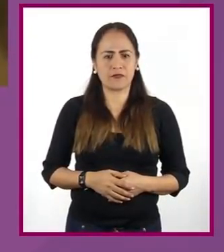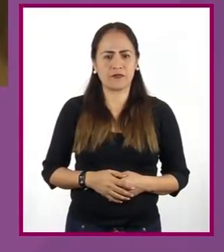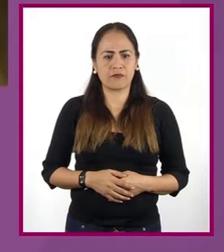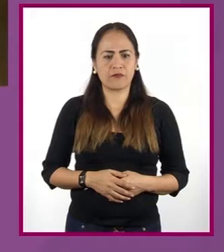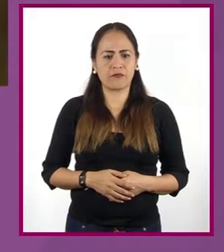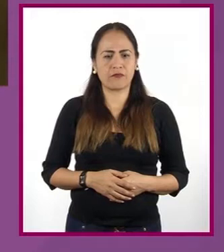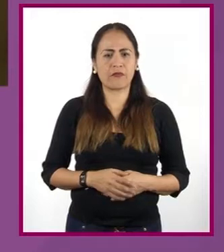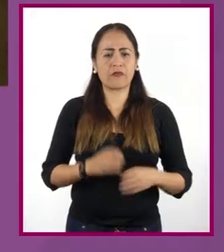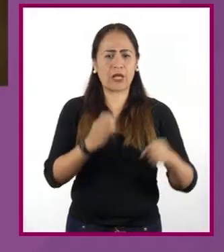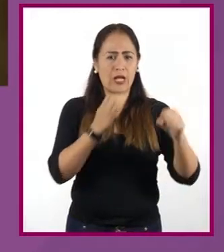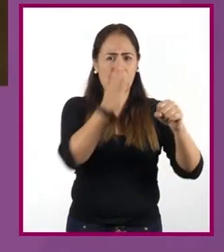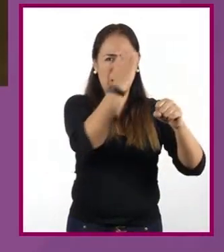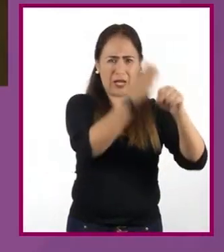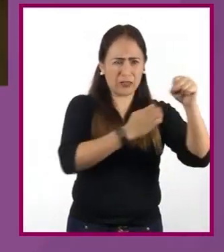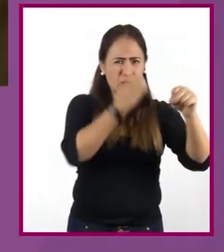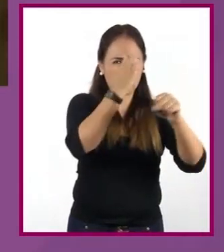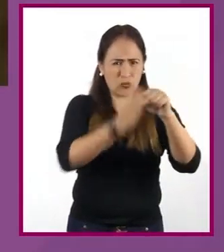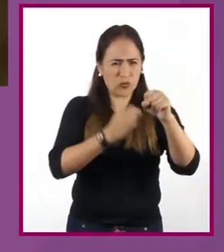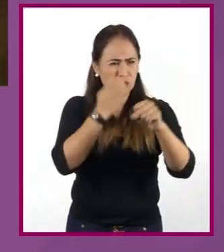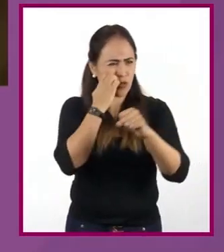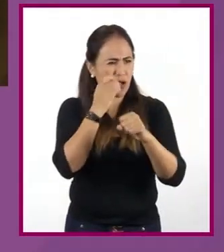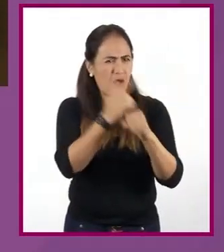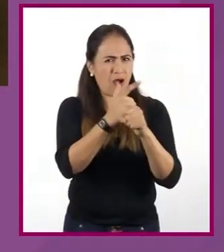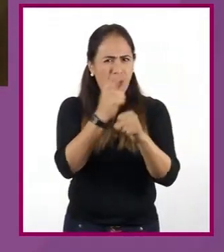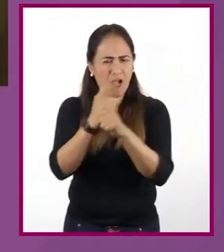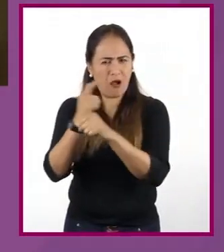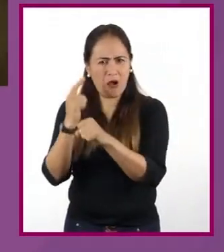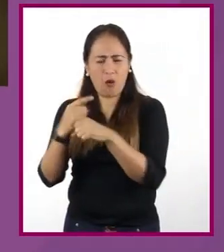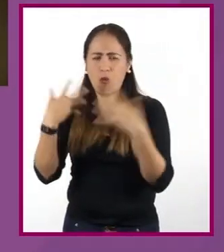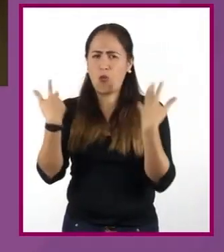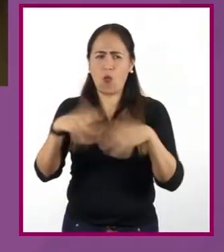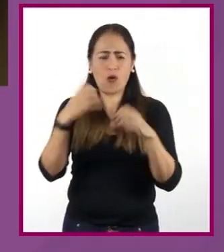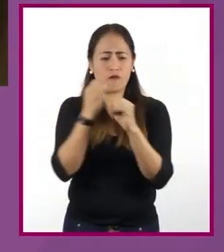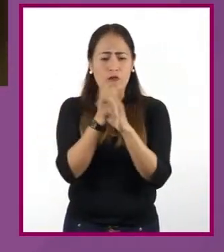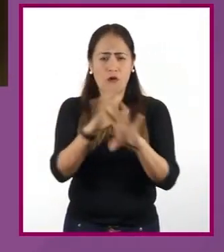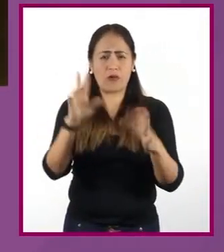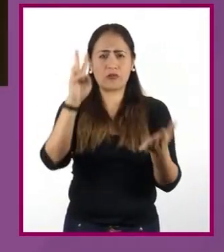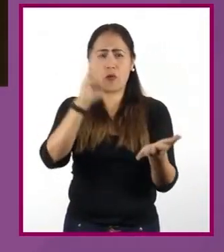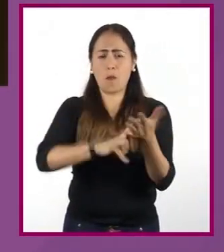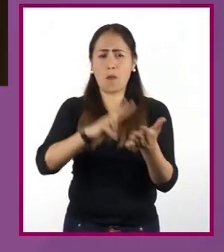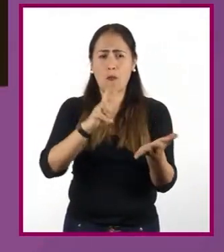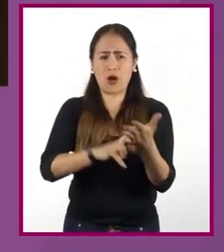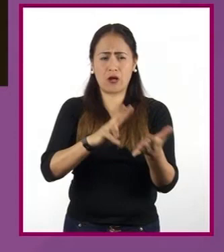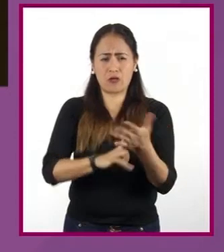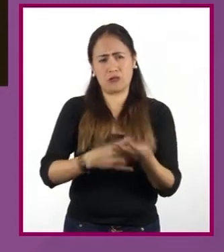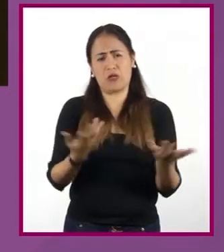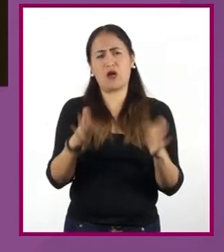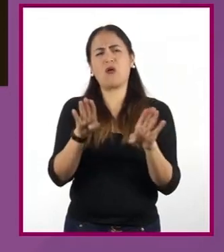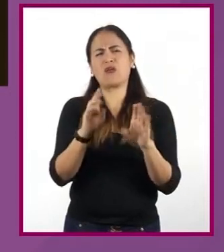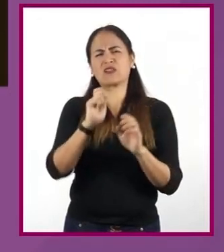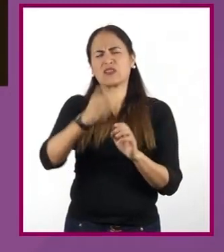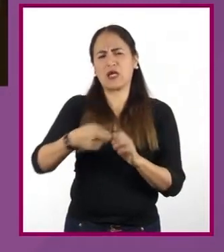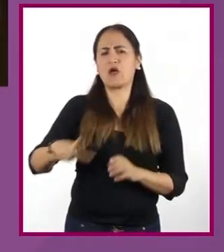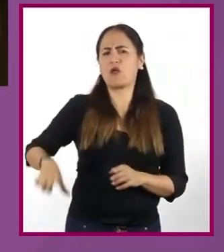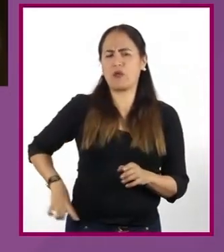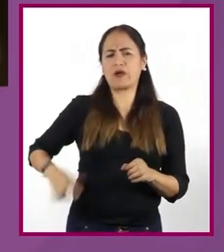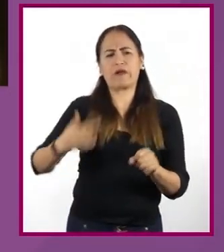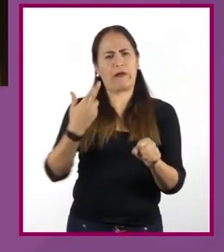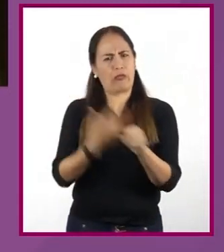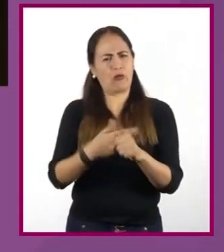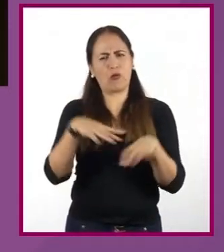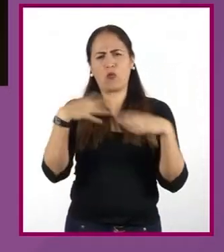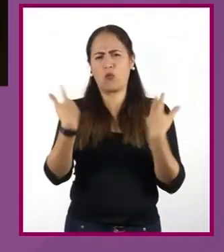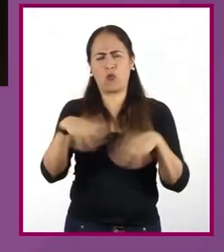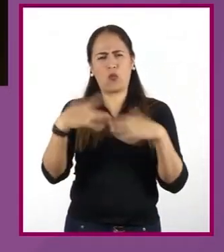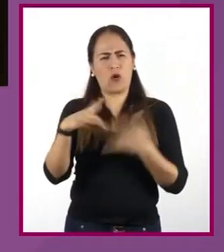Las esculturas halladas también aportan datos muy valiosos. El carácter sagrado de los gobernantes, personificados con sus